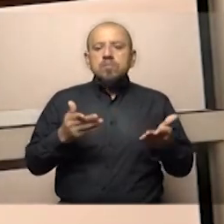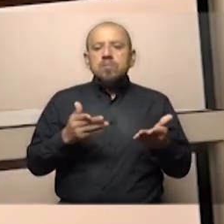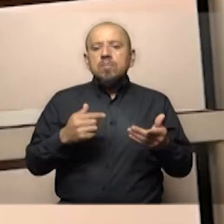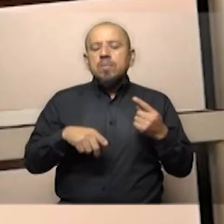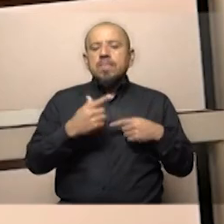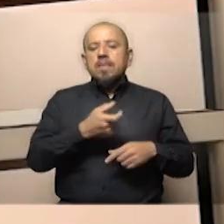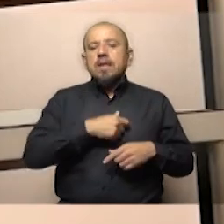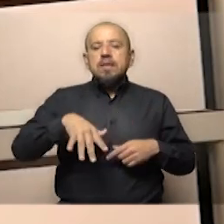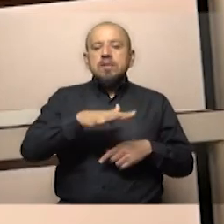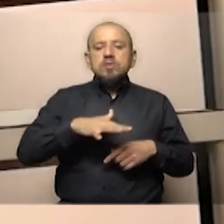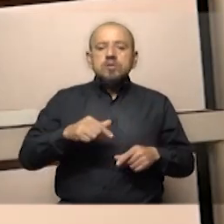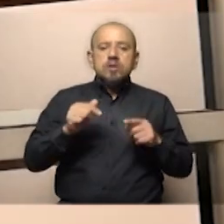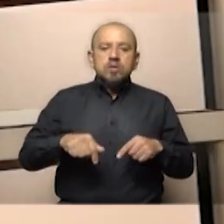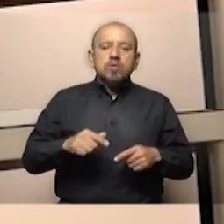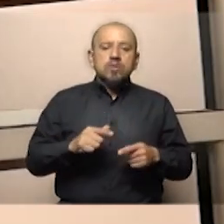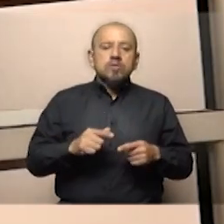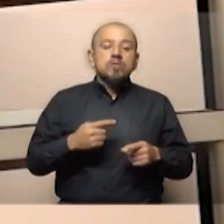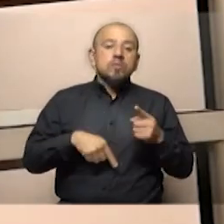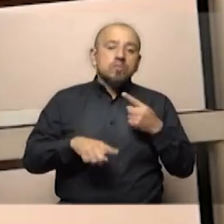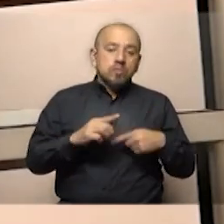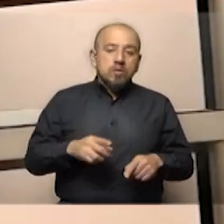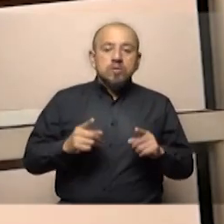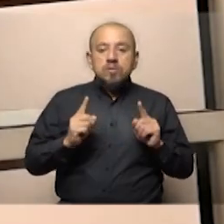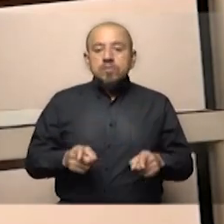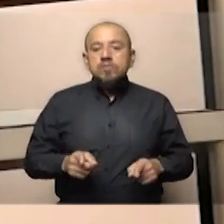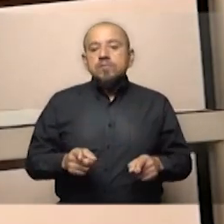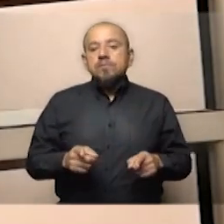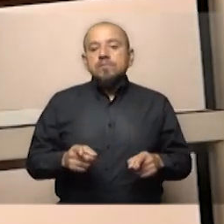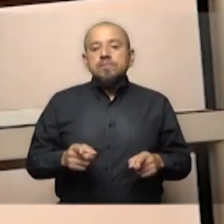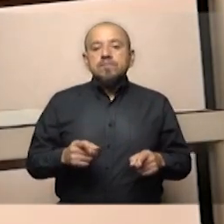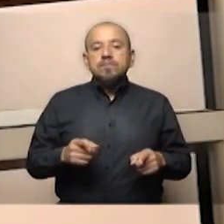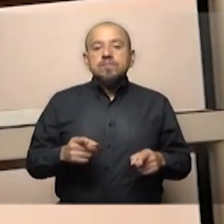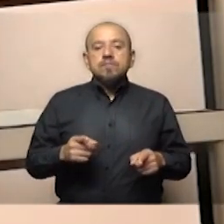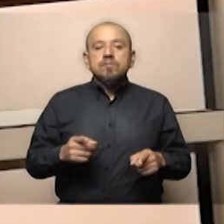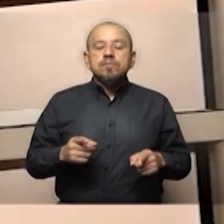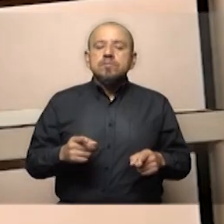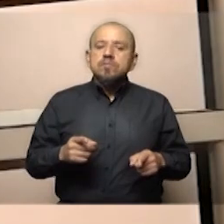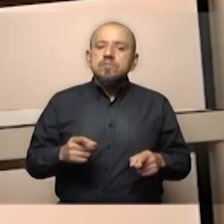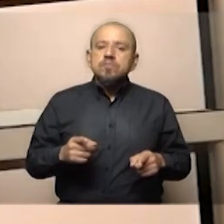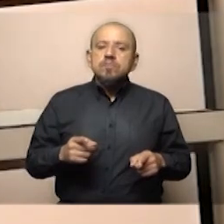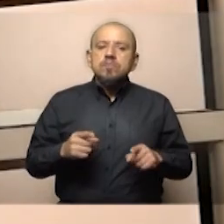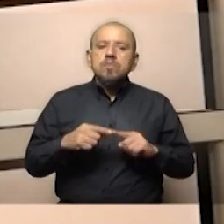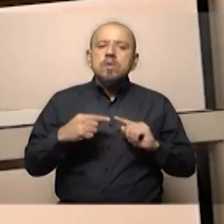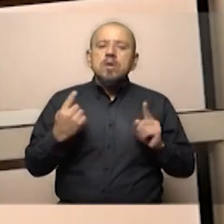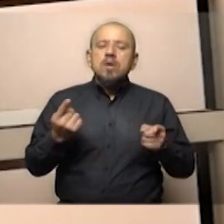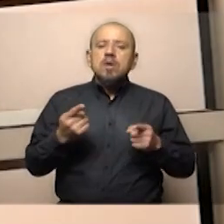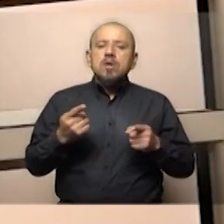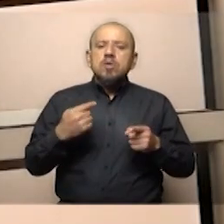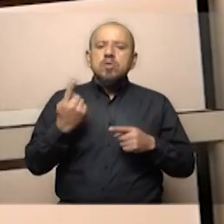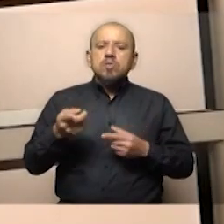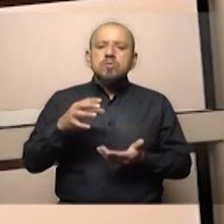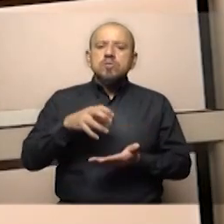la sociedad de la que era padre pero al mismo tiempo a Ferreira en sobre el feminismo y en otras partes